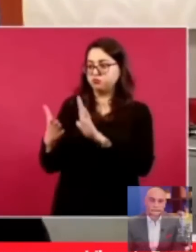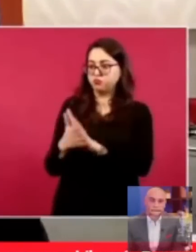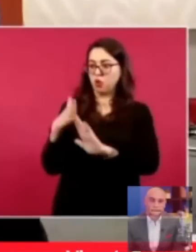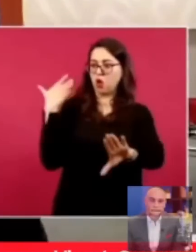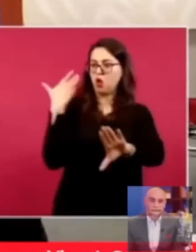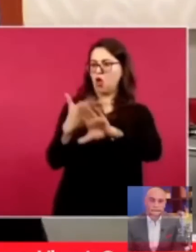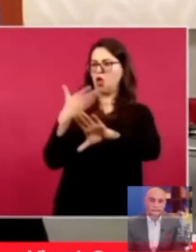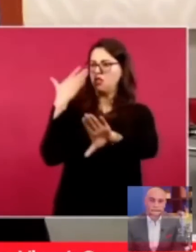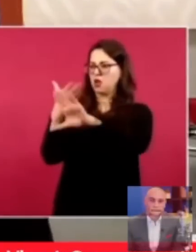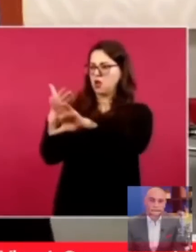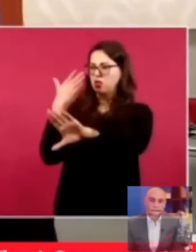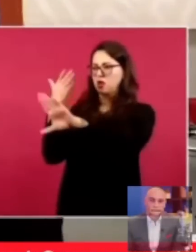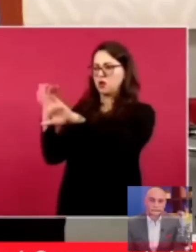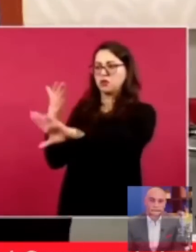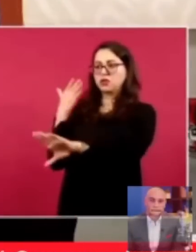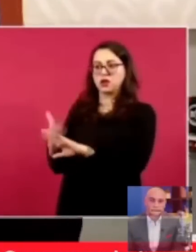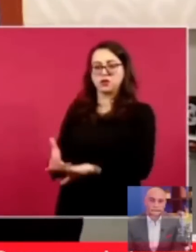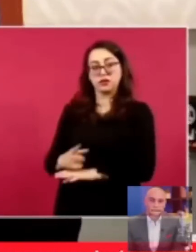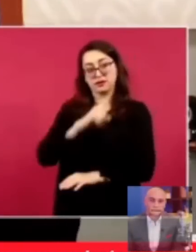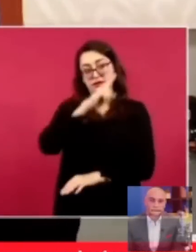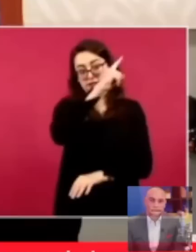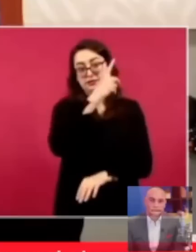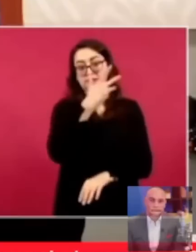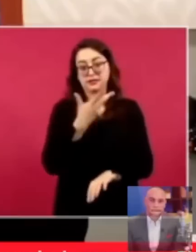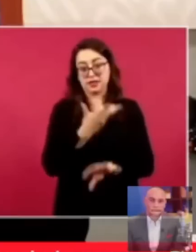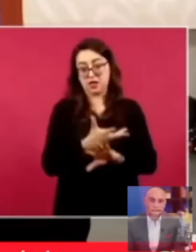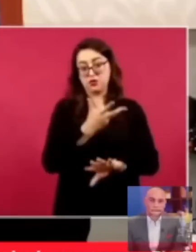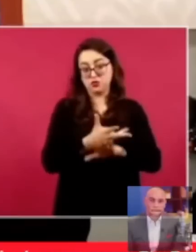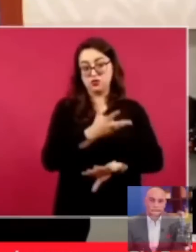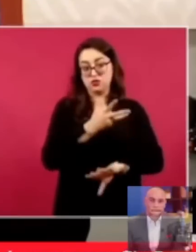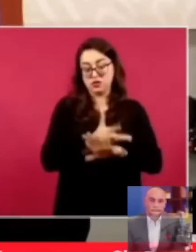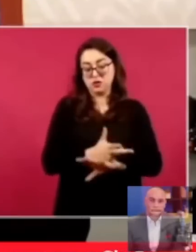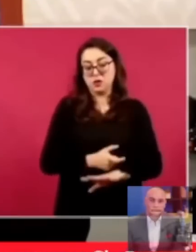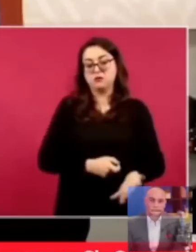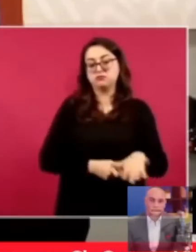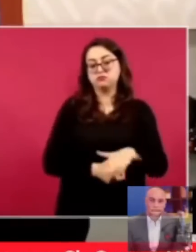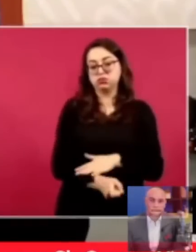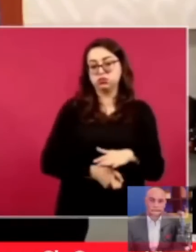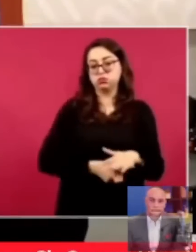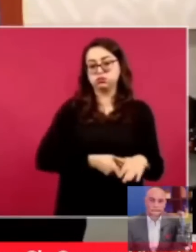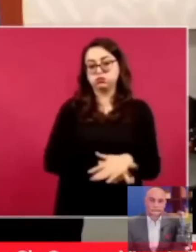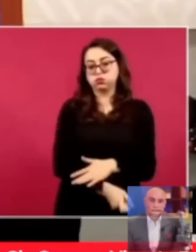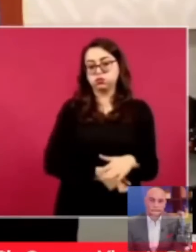de esta organización que recibe dinero